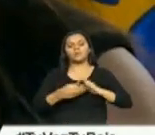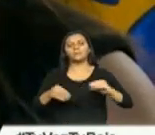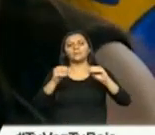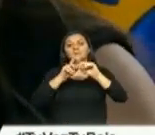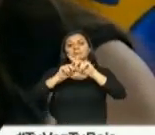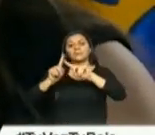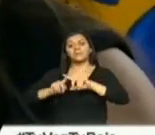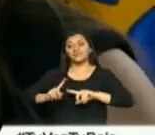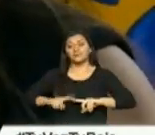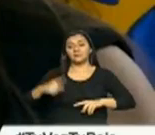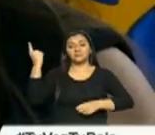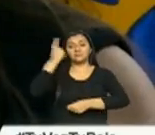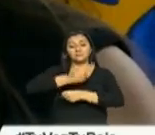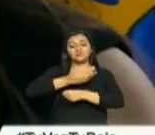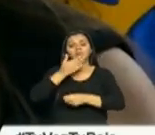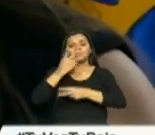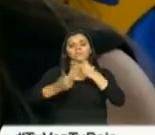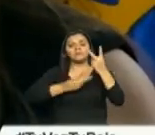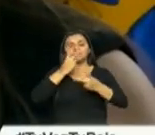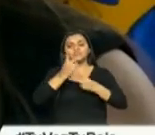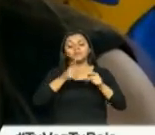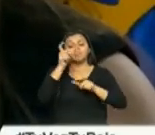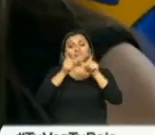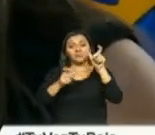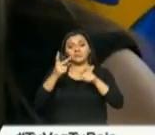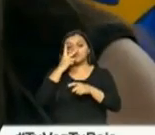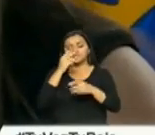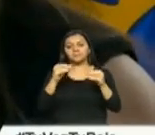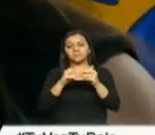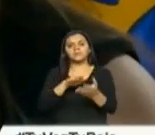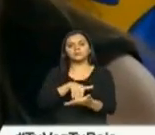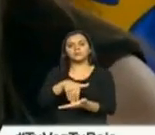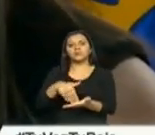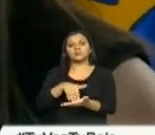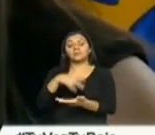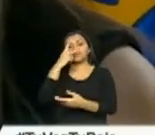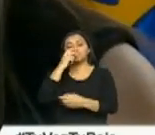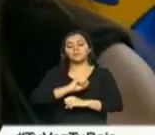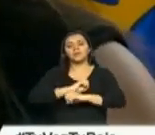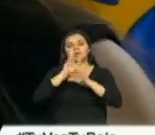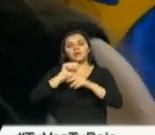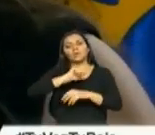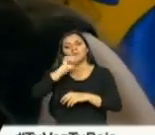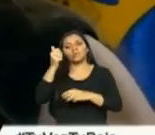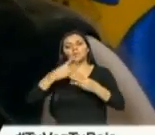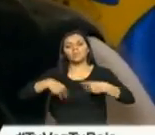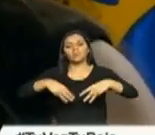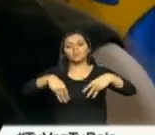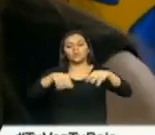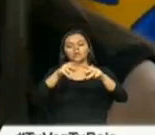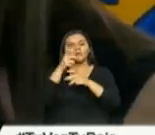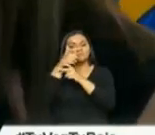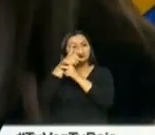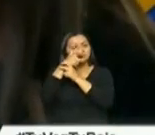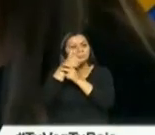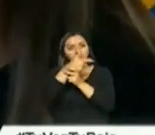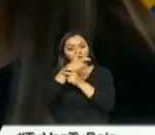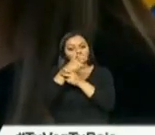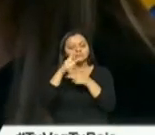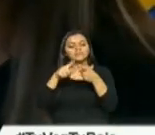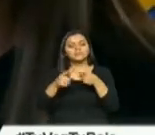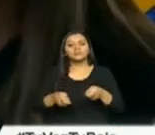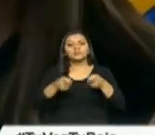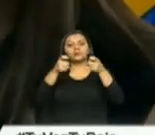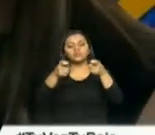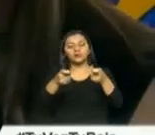días de visita y así poder garantizar que la pulsera no sea vulnerable. Obviamente tenemos otros métodos, tenemos las cámaras de vigilancia, tenemos la entrega